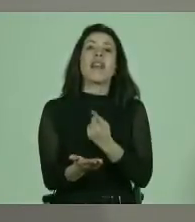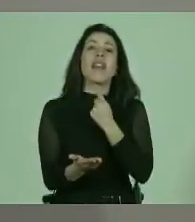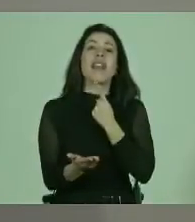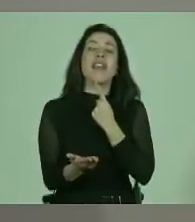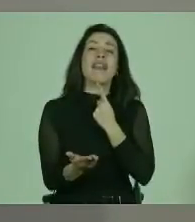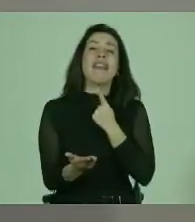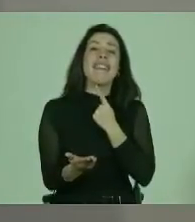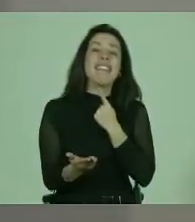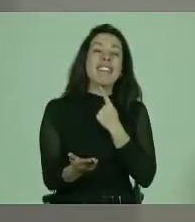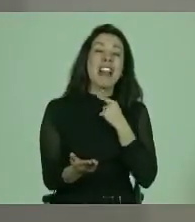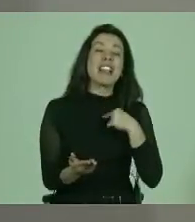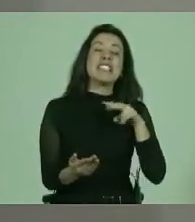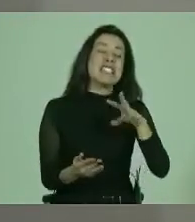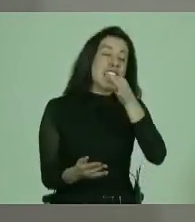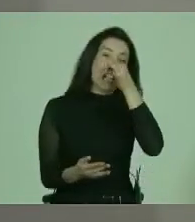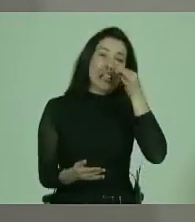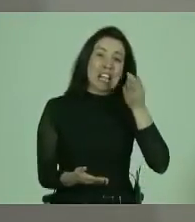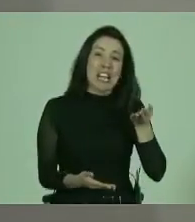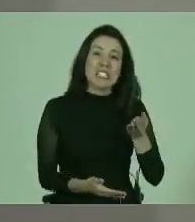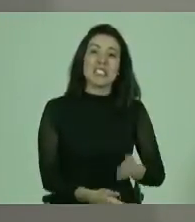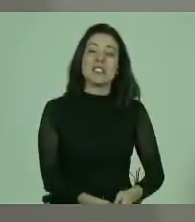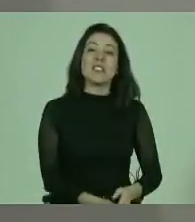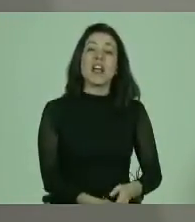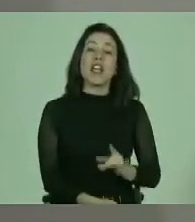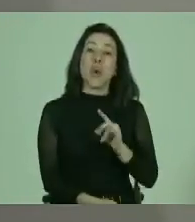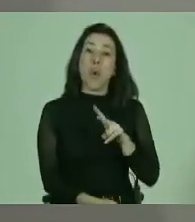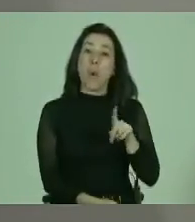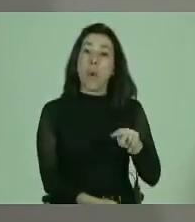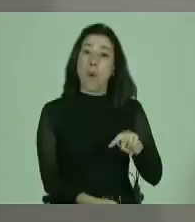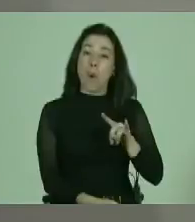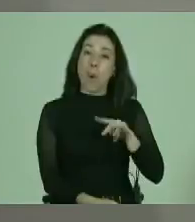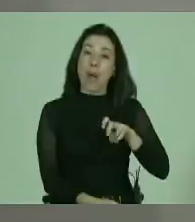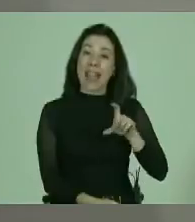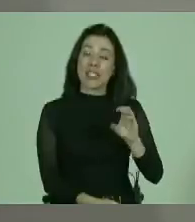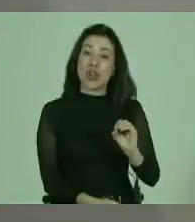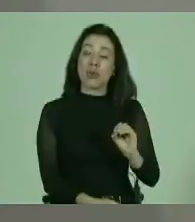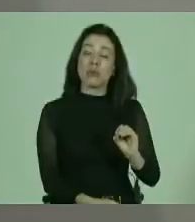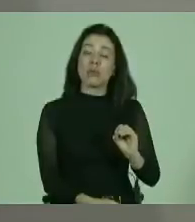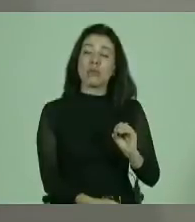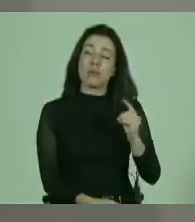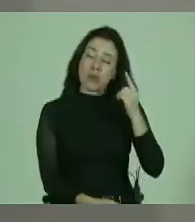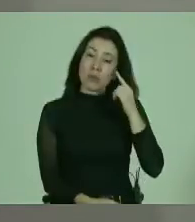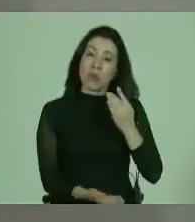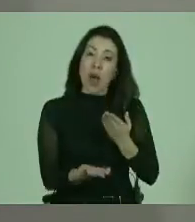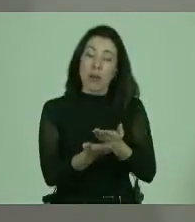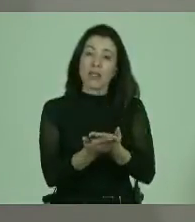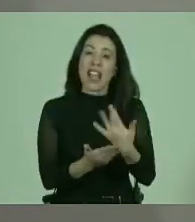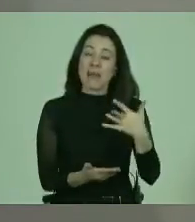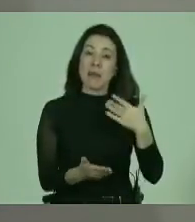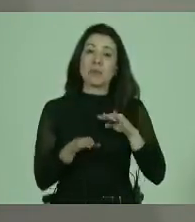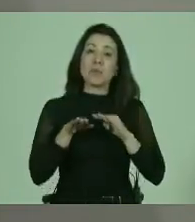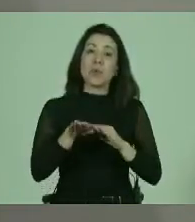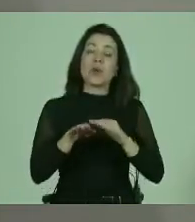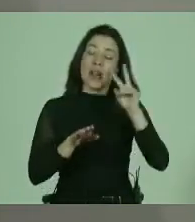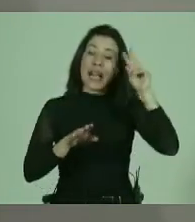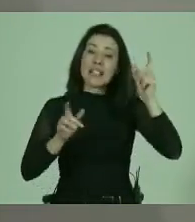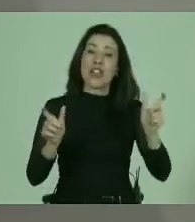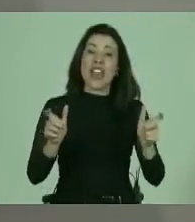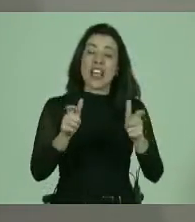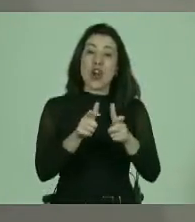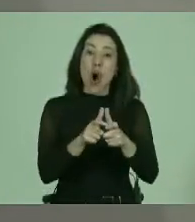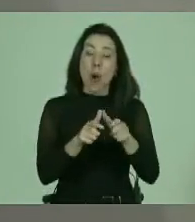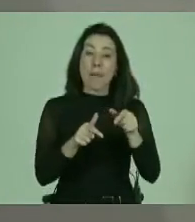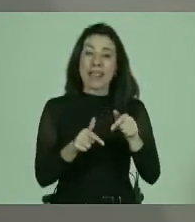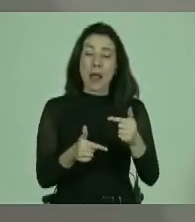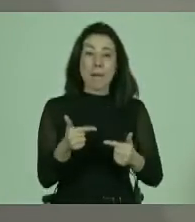no interesado y la unesco ha hecho una apuesta importante para favorecer la creación de comités es una de sus